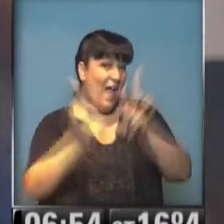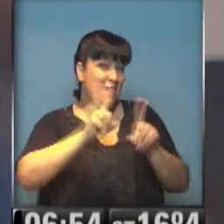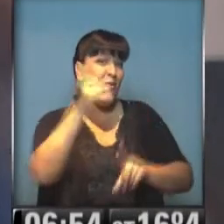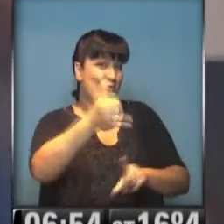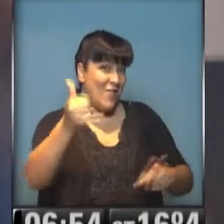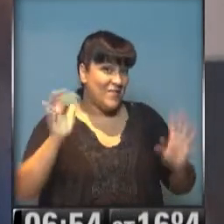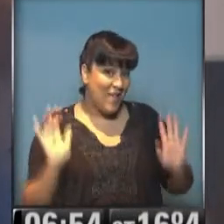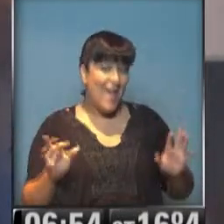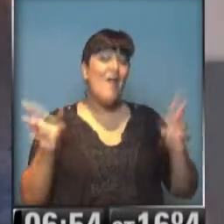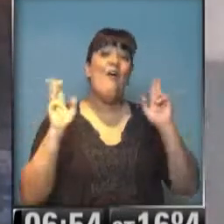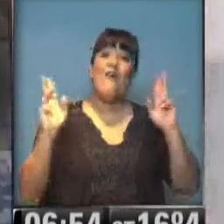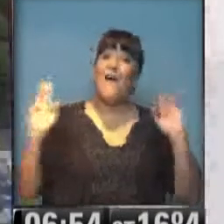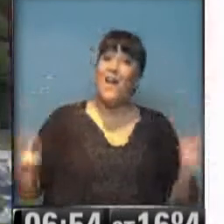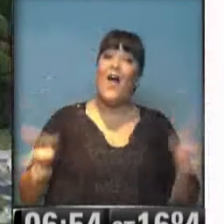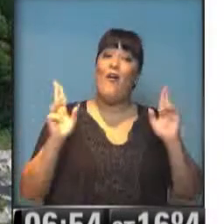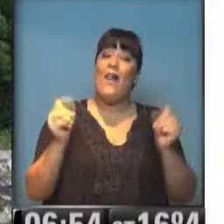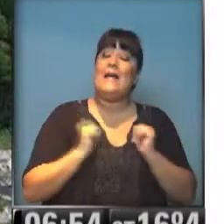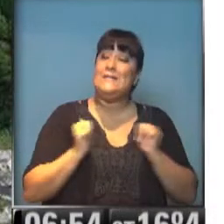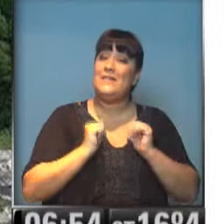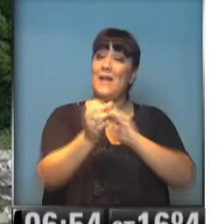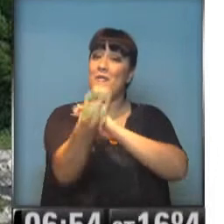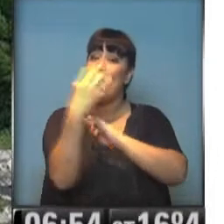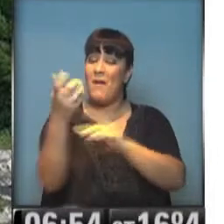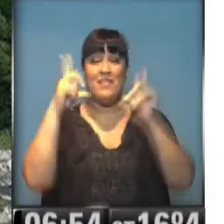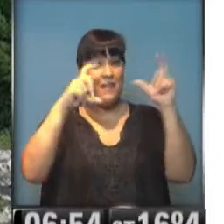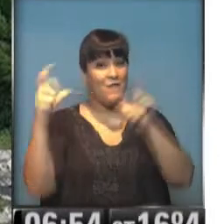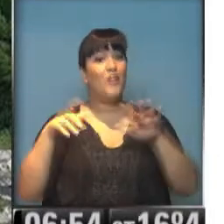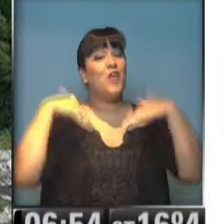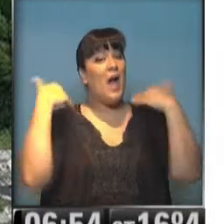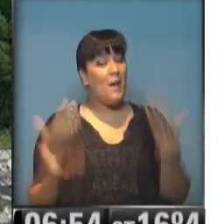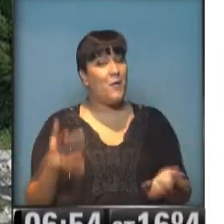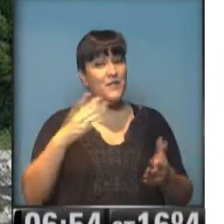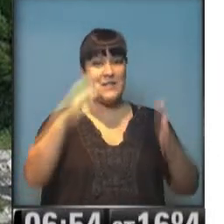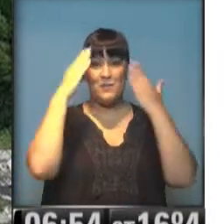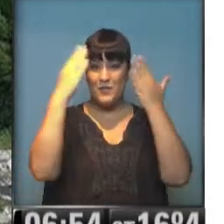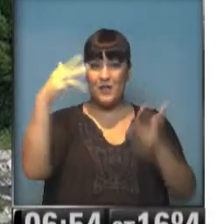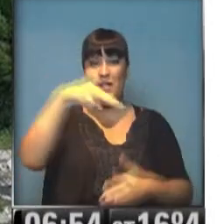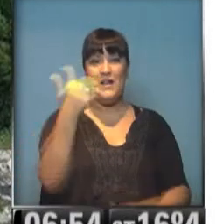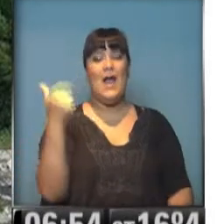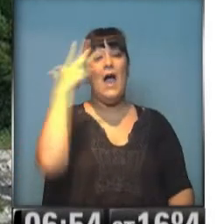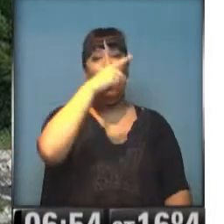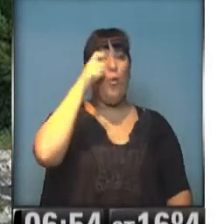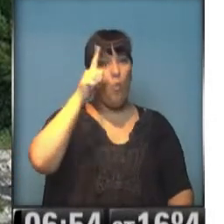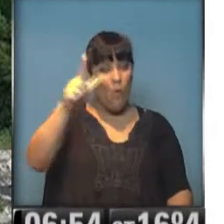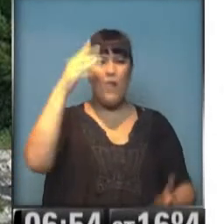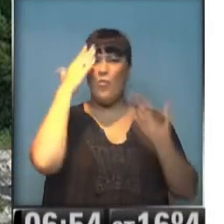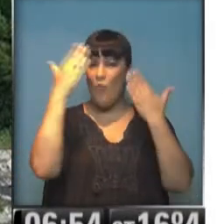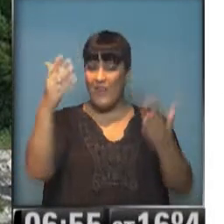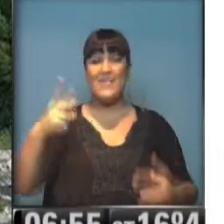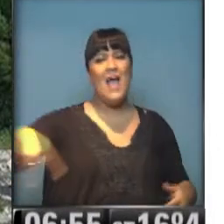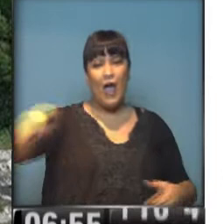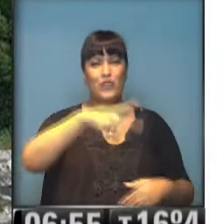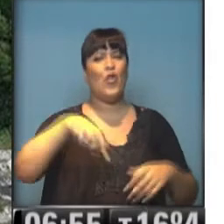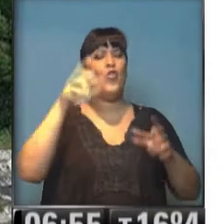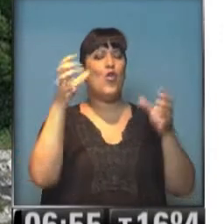Ay, ojalá, que... ojalá, esperamos sus fotos. Aprovechamos y los saludamos. Dice Nahuel Tito, buenos días, Nadia, Karina y a todo el equipo.